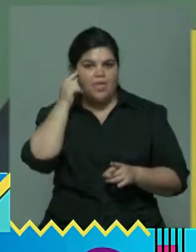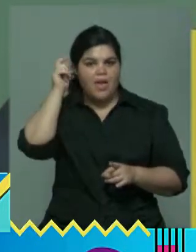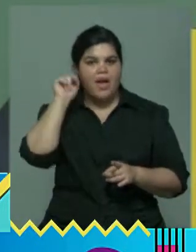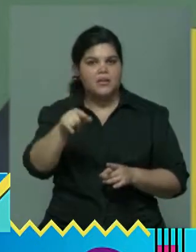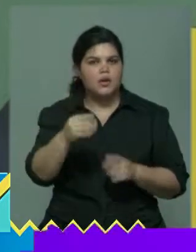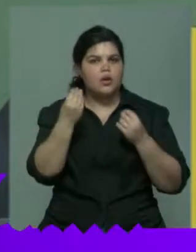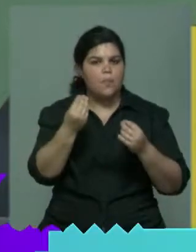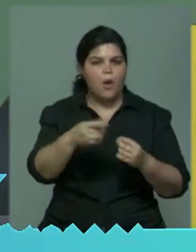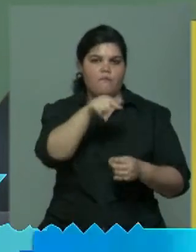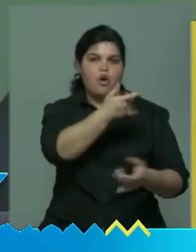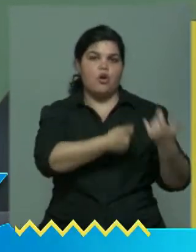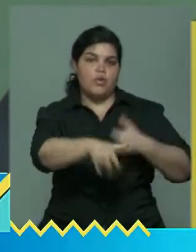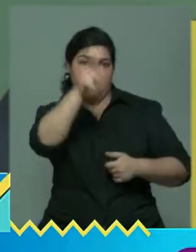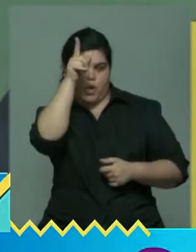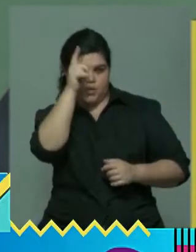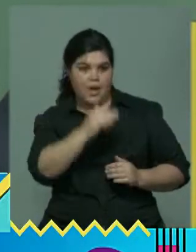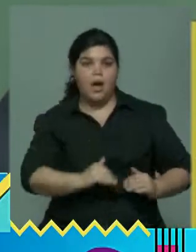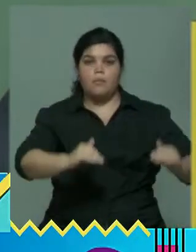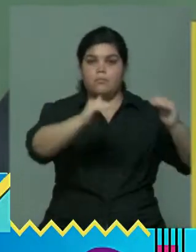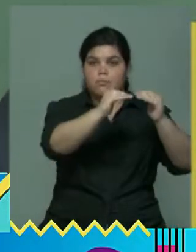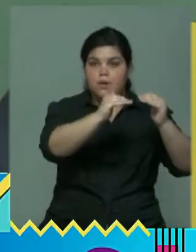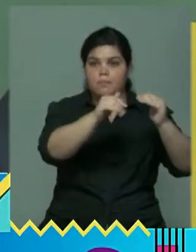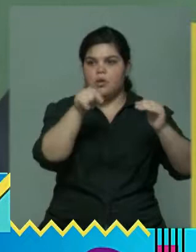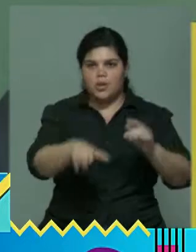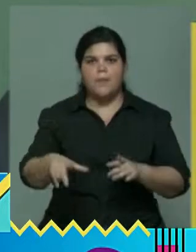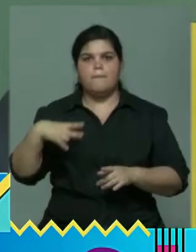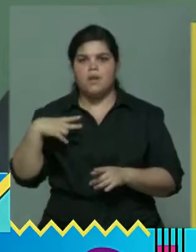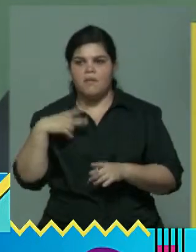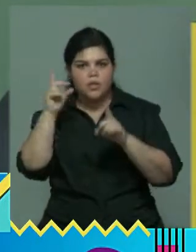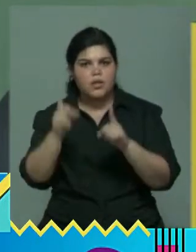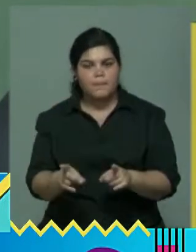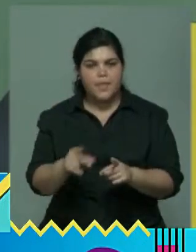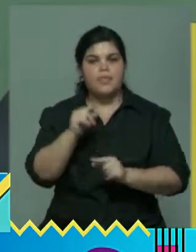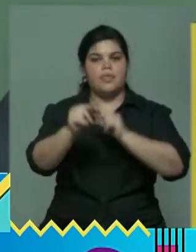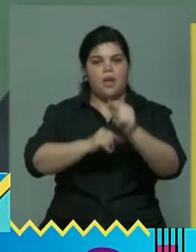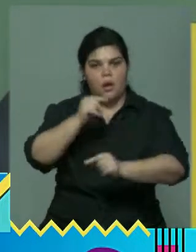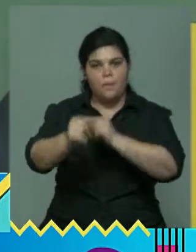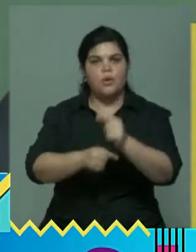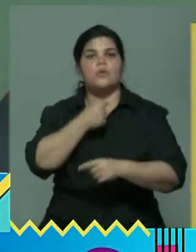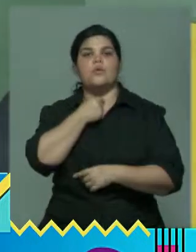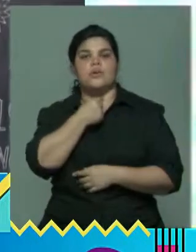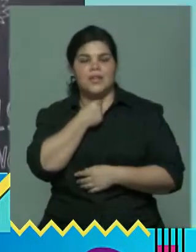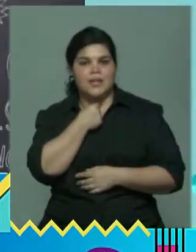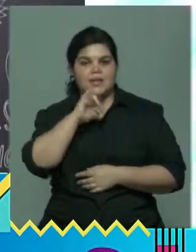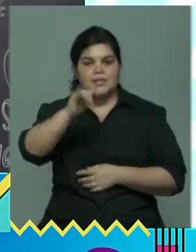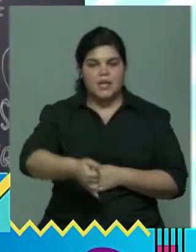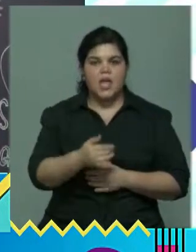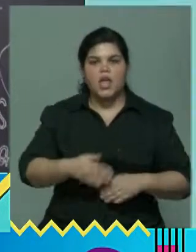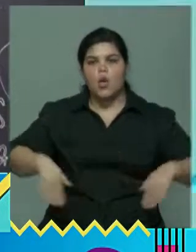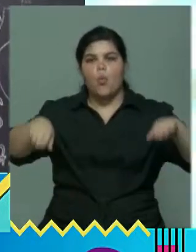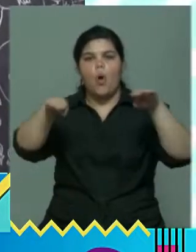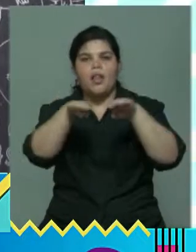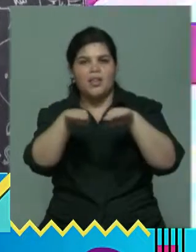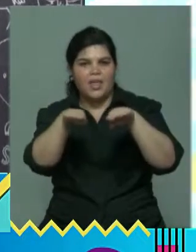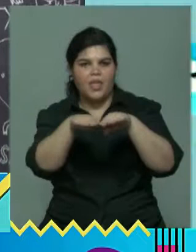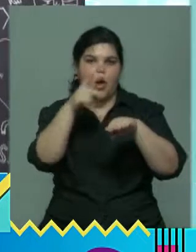policía, pero también en el ámbito privado se ve eso, ¿no? O sea, cómo se está dando este intento, digamos, de igualdad de género, si se quiere decir de